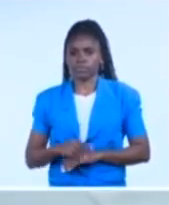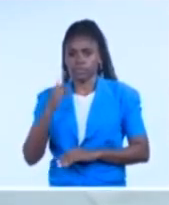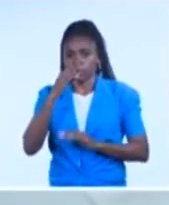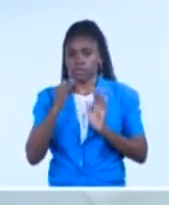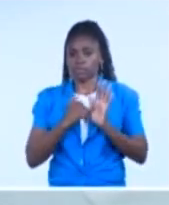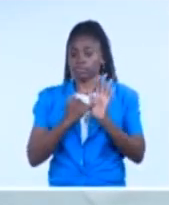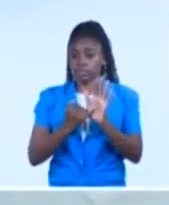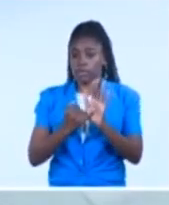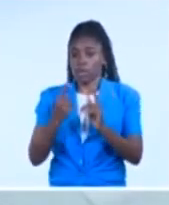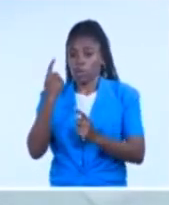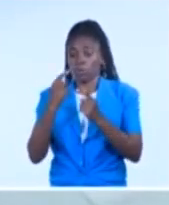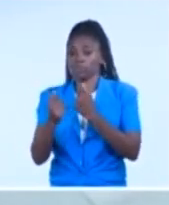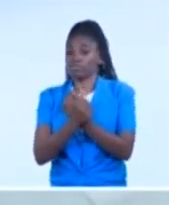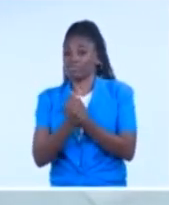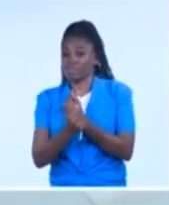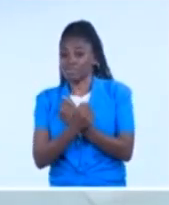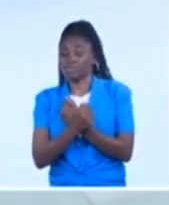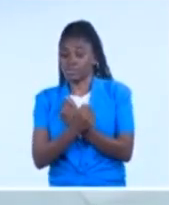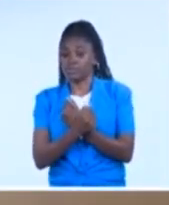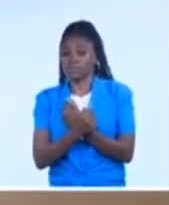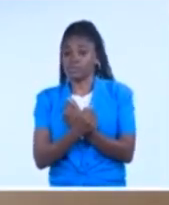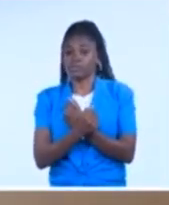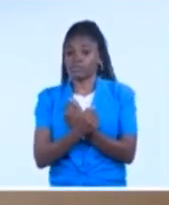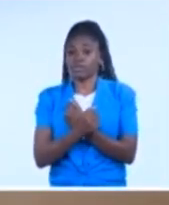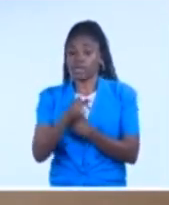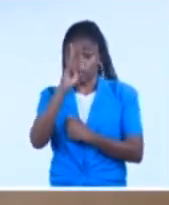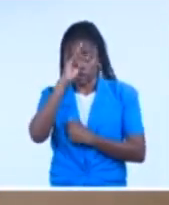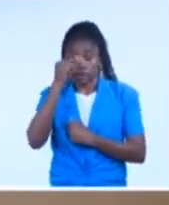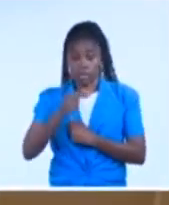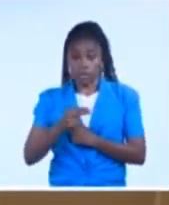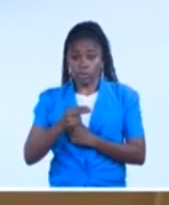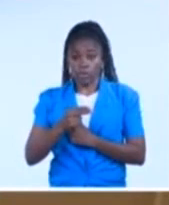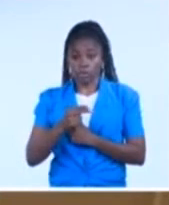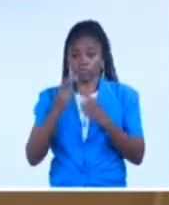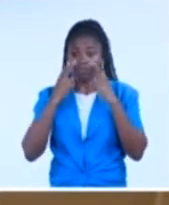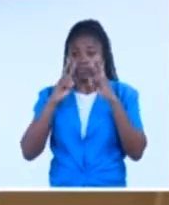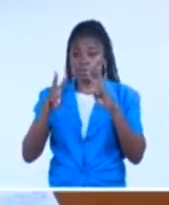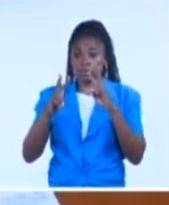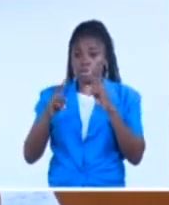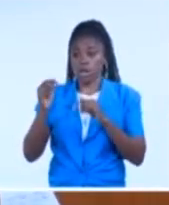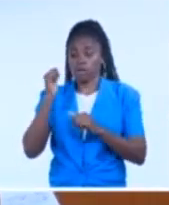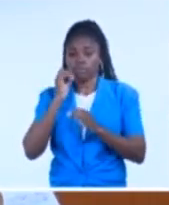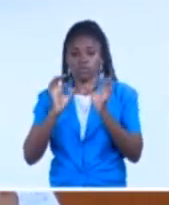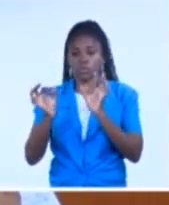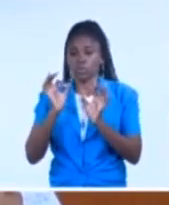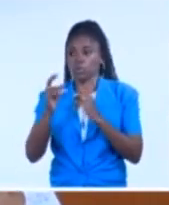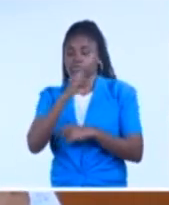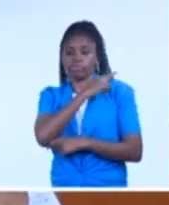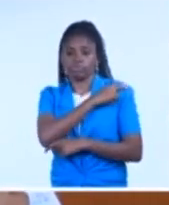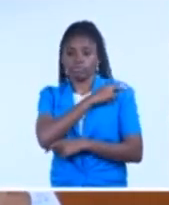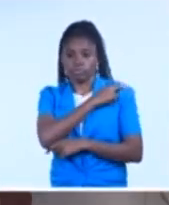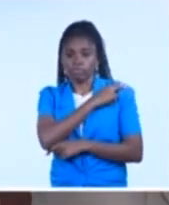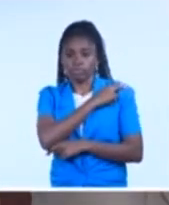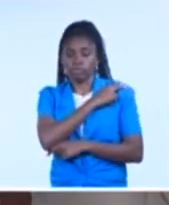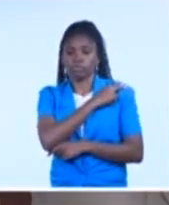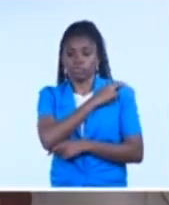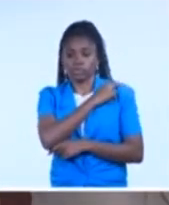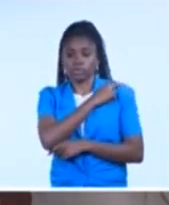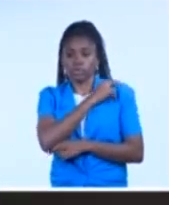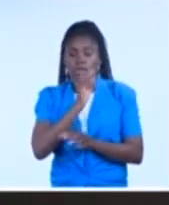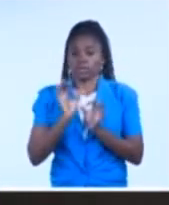de los riesgos en los diferentes programas de salud, la supervisión sistemática de los jefes, deficiencias en el